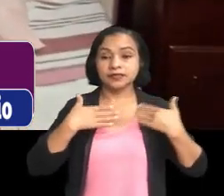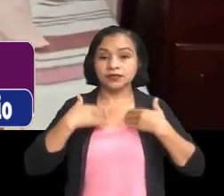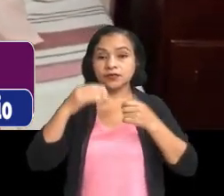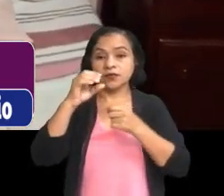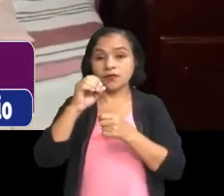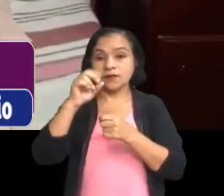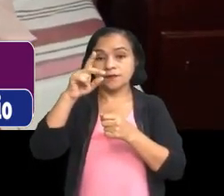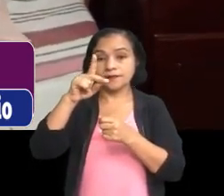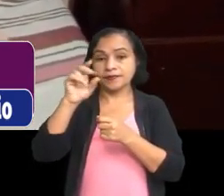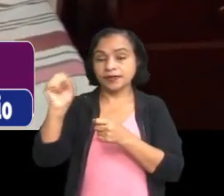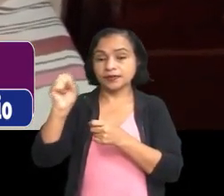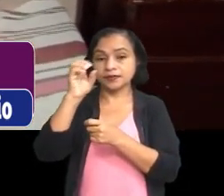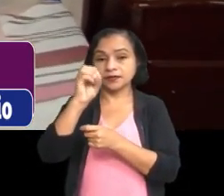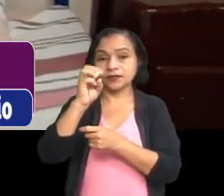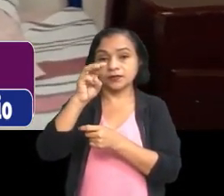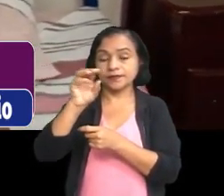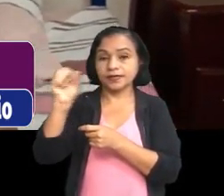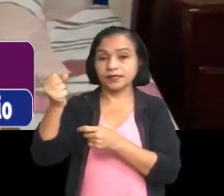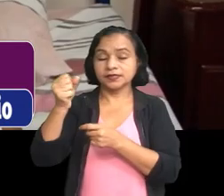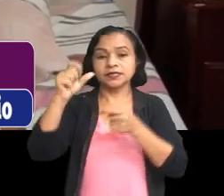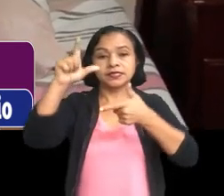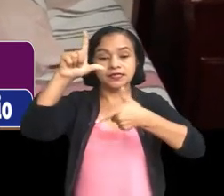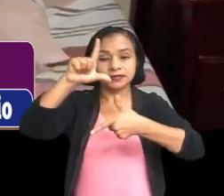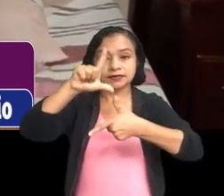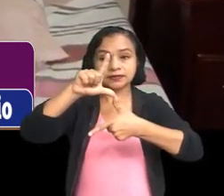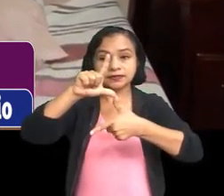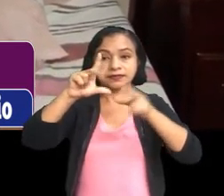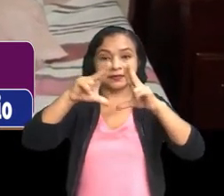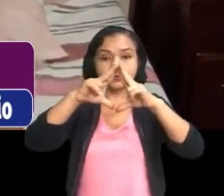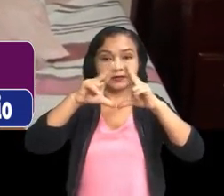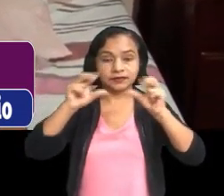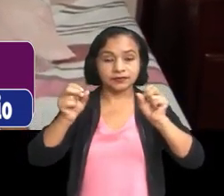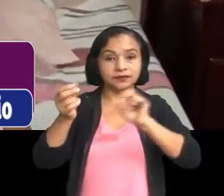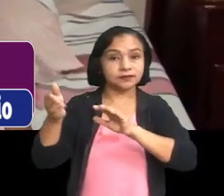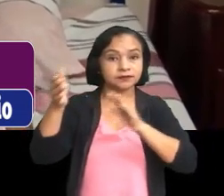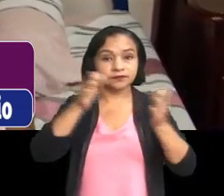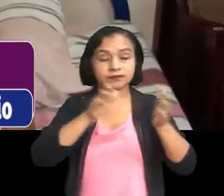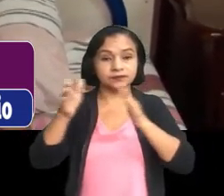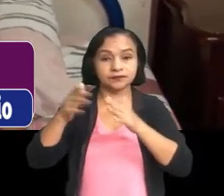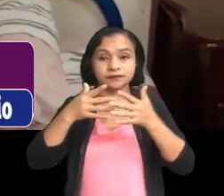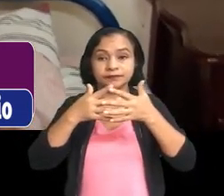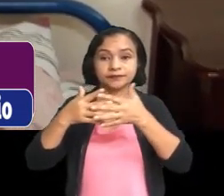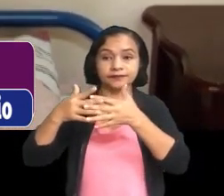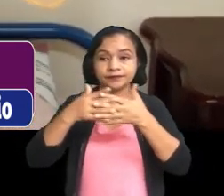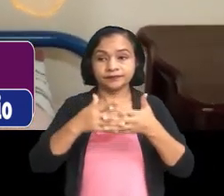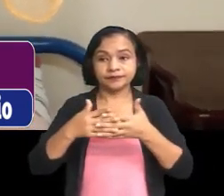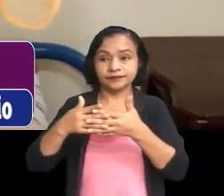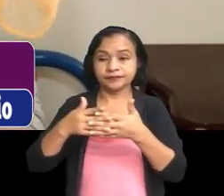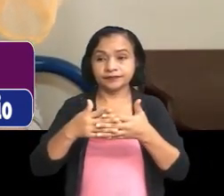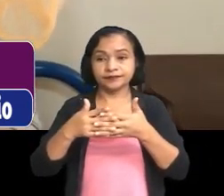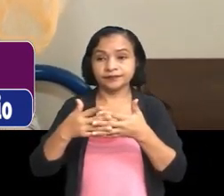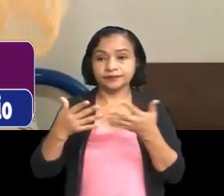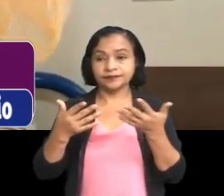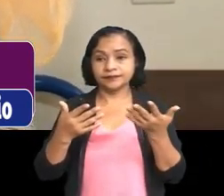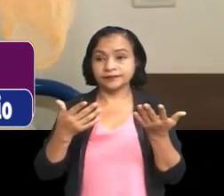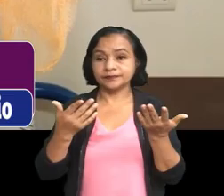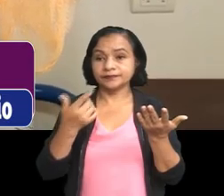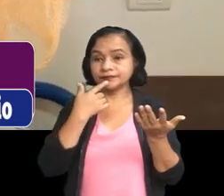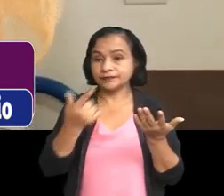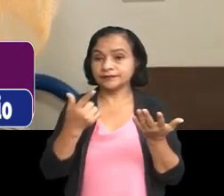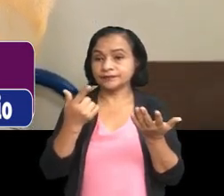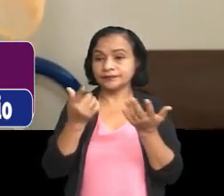y OMS, que somos el país de Latinoamérica con las tasas más bajas, inclusive que en Estados Unidos. Así es. Pero mira, yo... Pero además